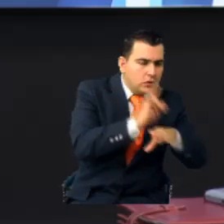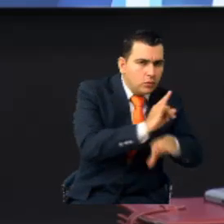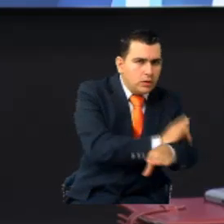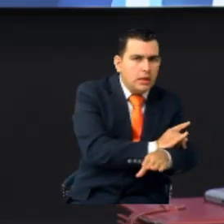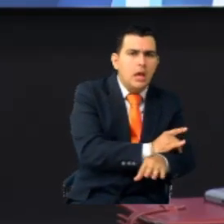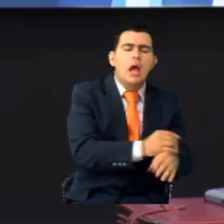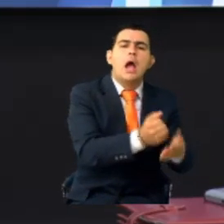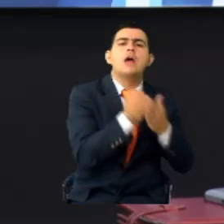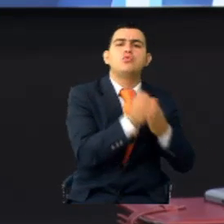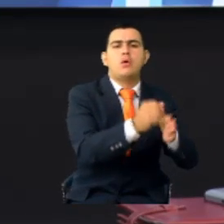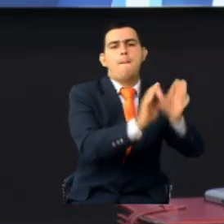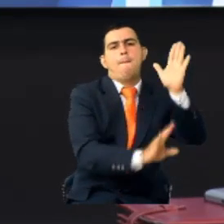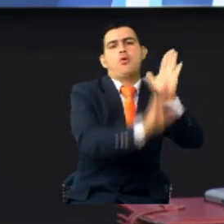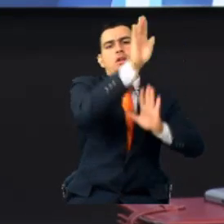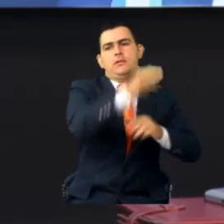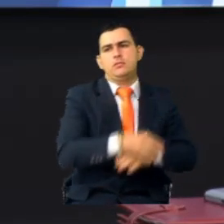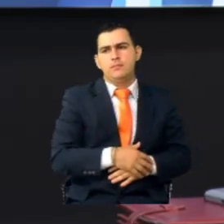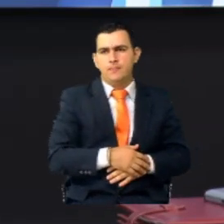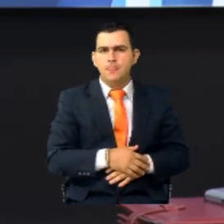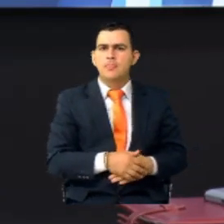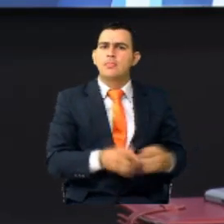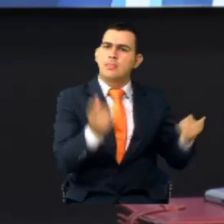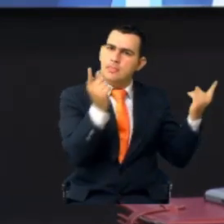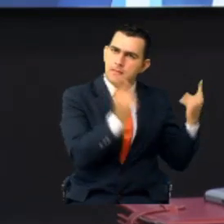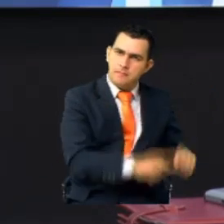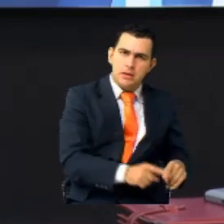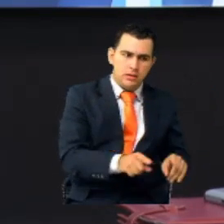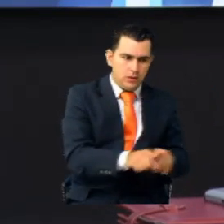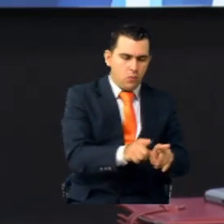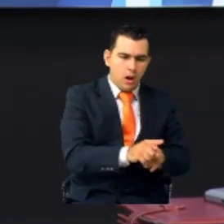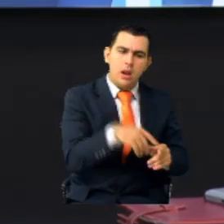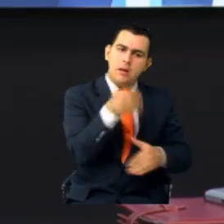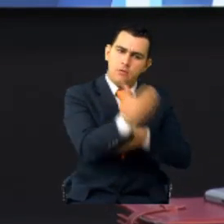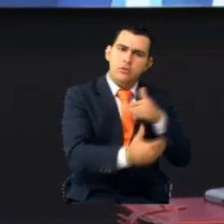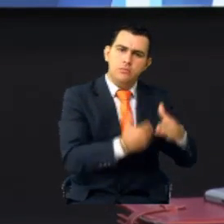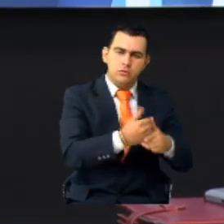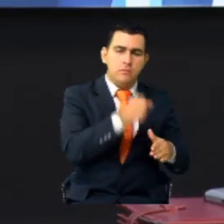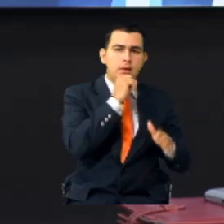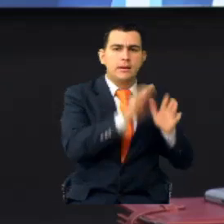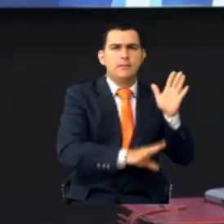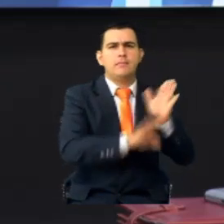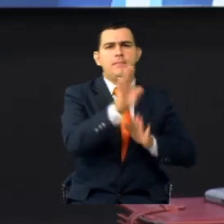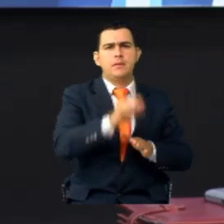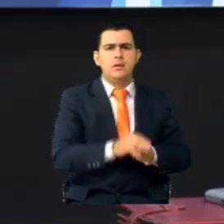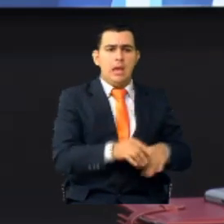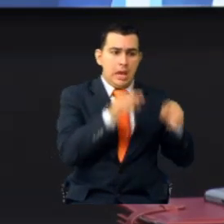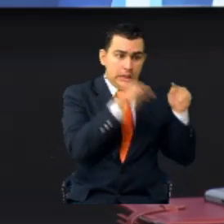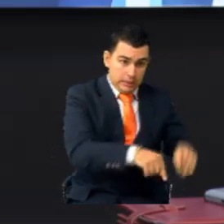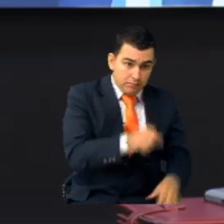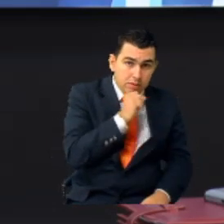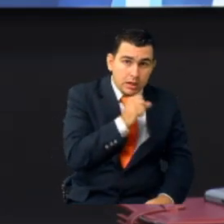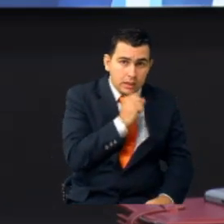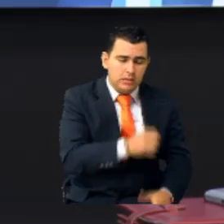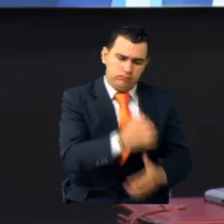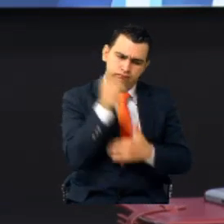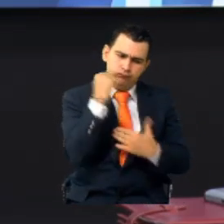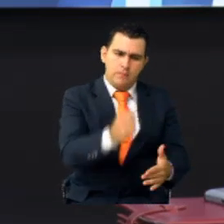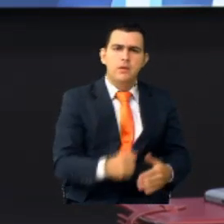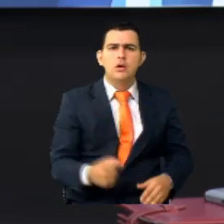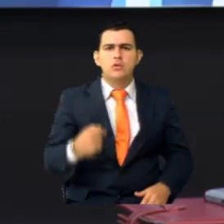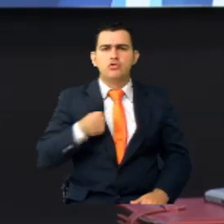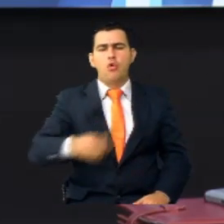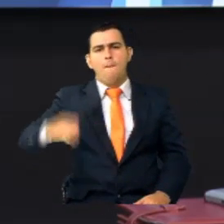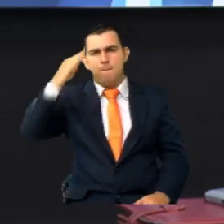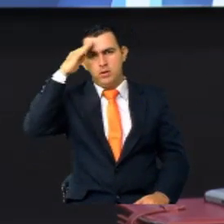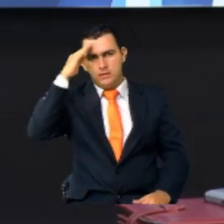genera también el deseo de los inversionistas de venir a Barranca Bermeja a invertir en ella y a generar empleo. Horacio Henao, el